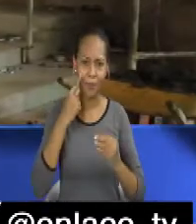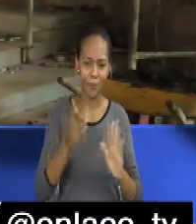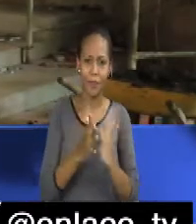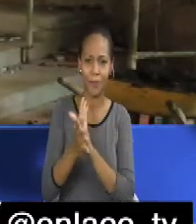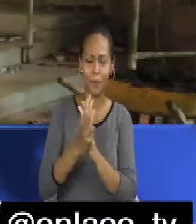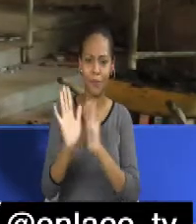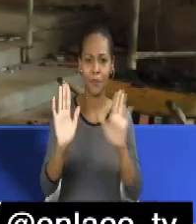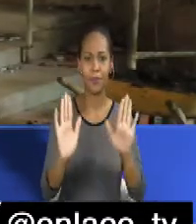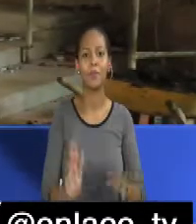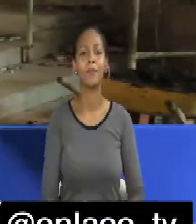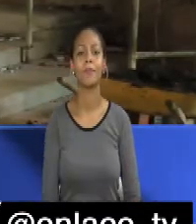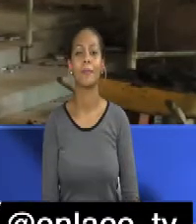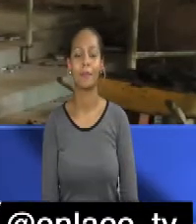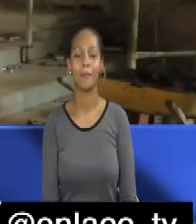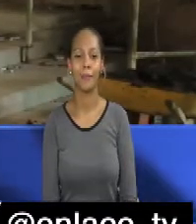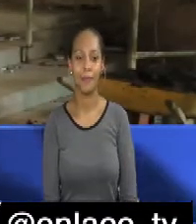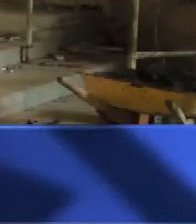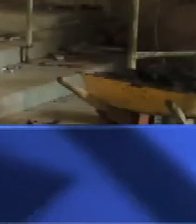regresamos.